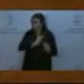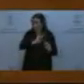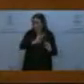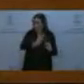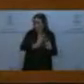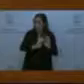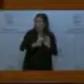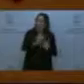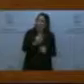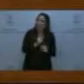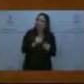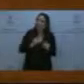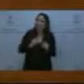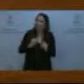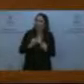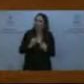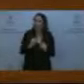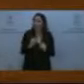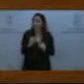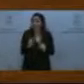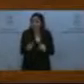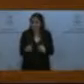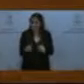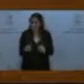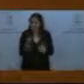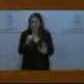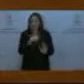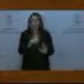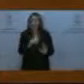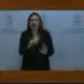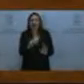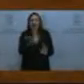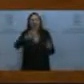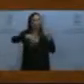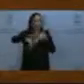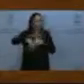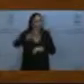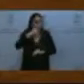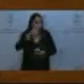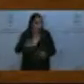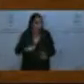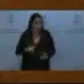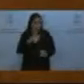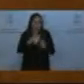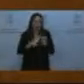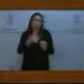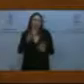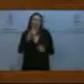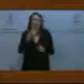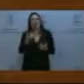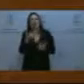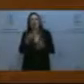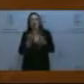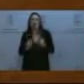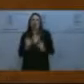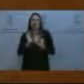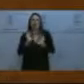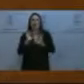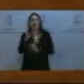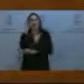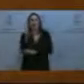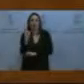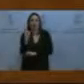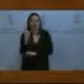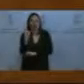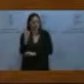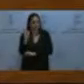modificaciones presupuestarias. Que no vaya a ser esta la excusa que esgriman después para decir que no a este punto número dos.